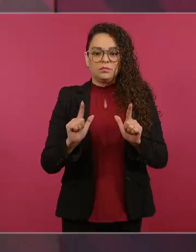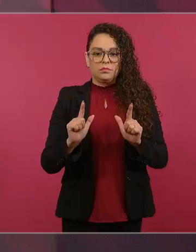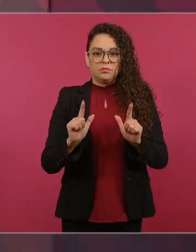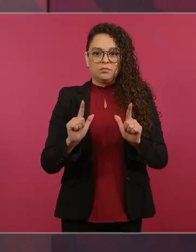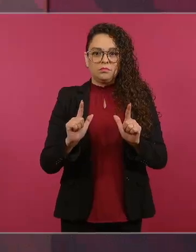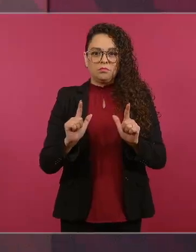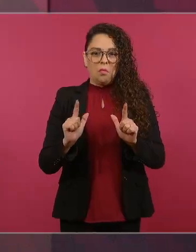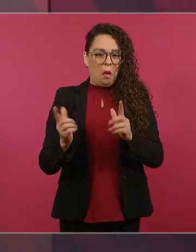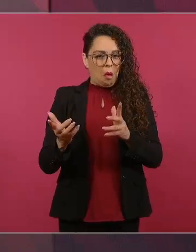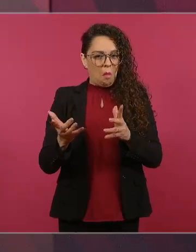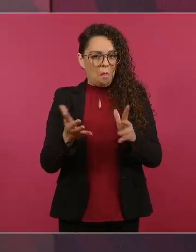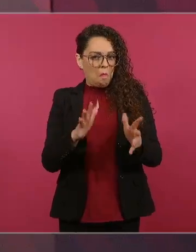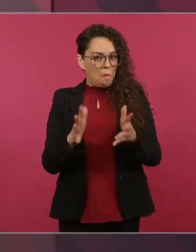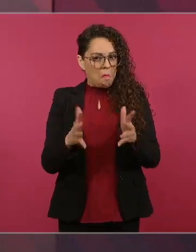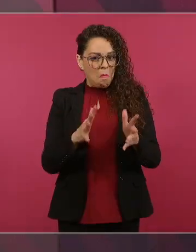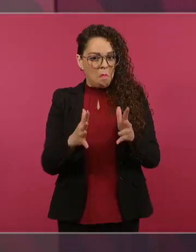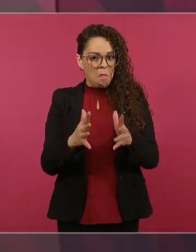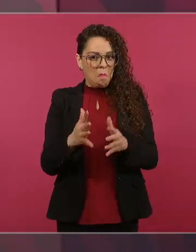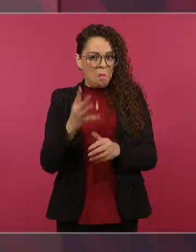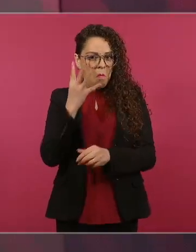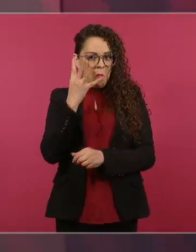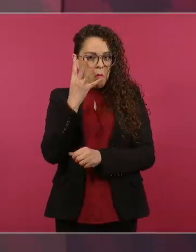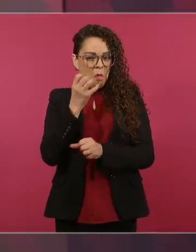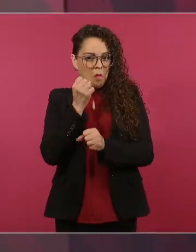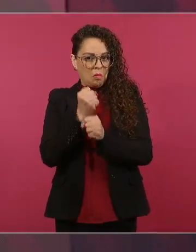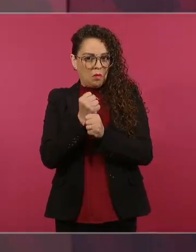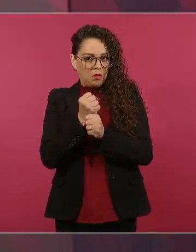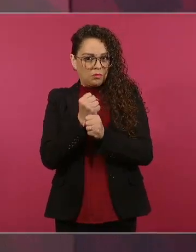Cuatro años, o más de 80.